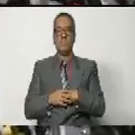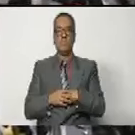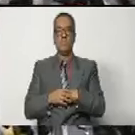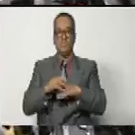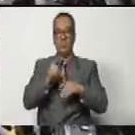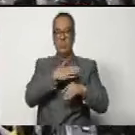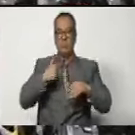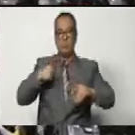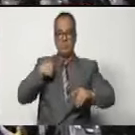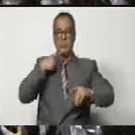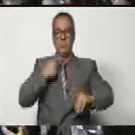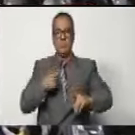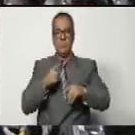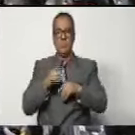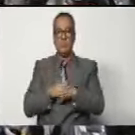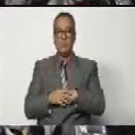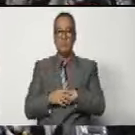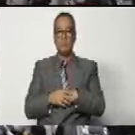Cuando quieran.